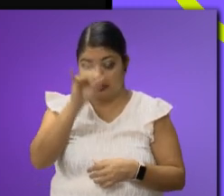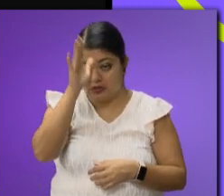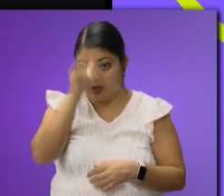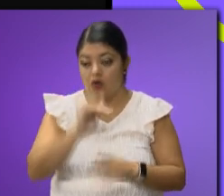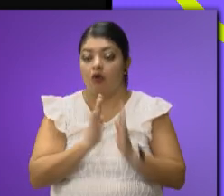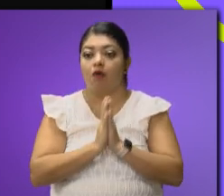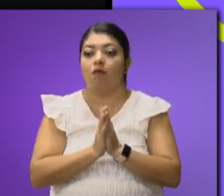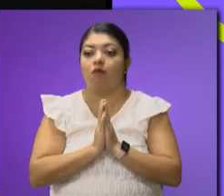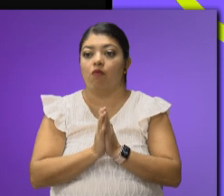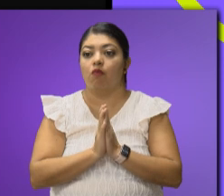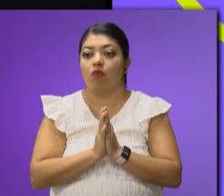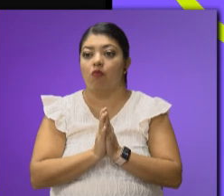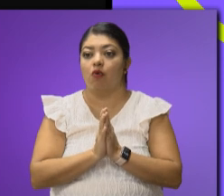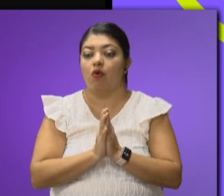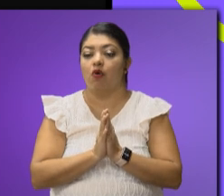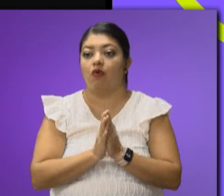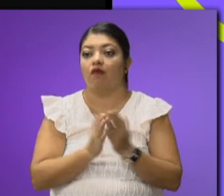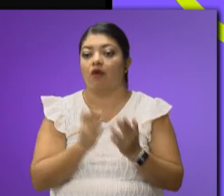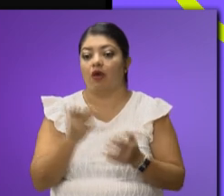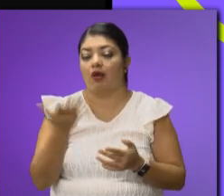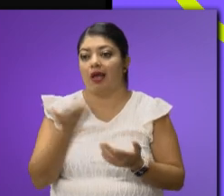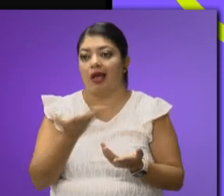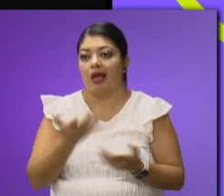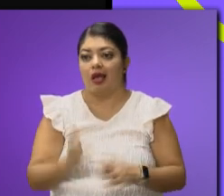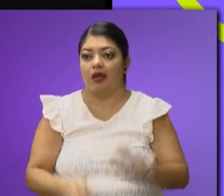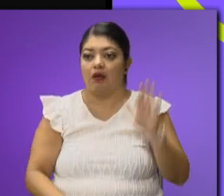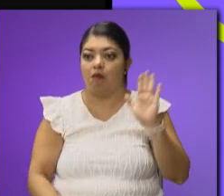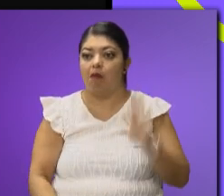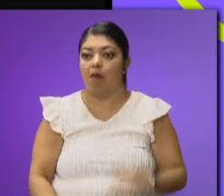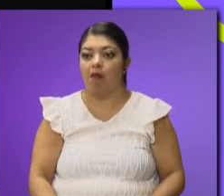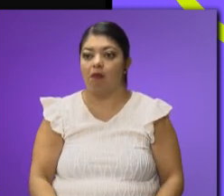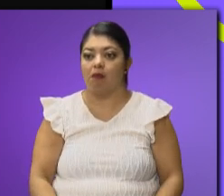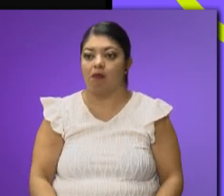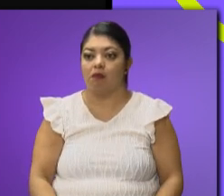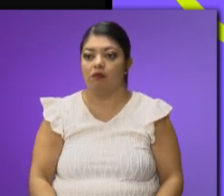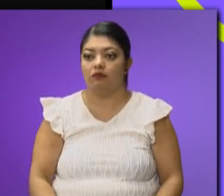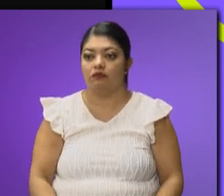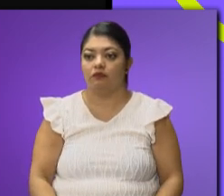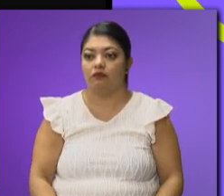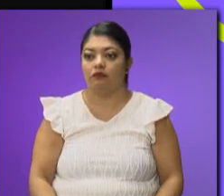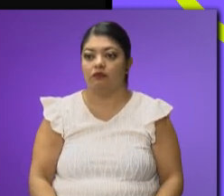de aprobar ambos documentos lo pudieran manifestar levantando la mano.